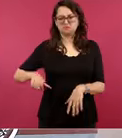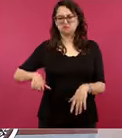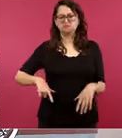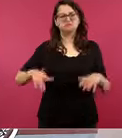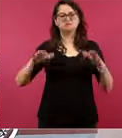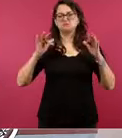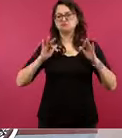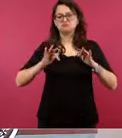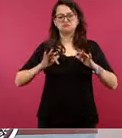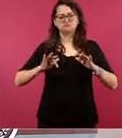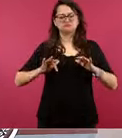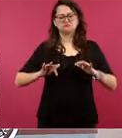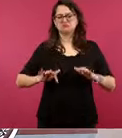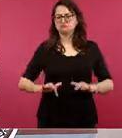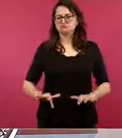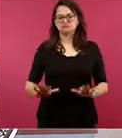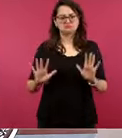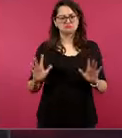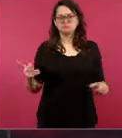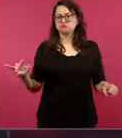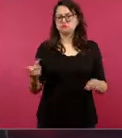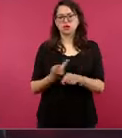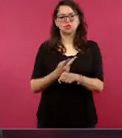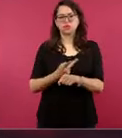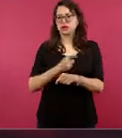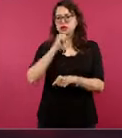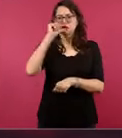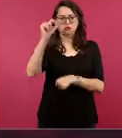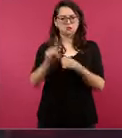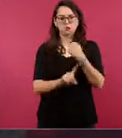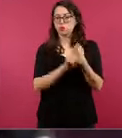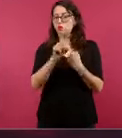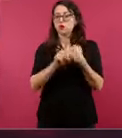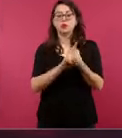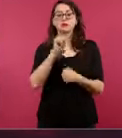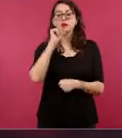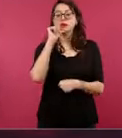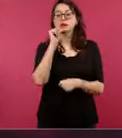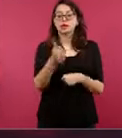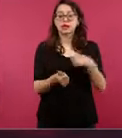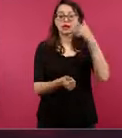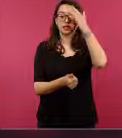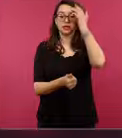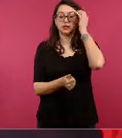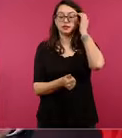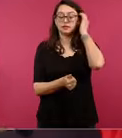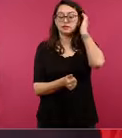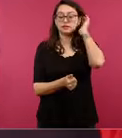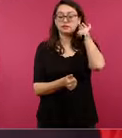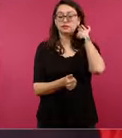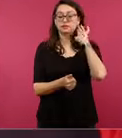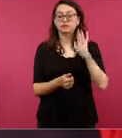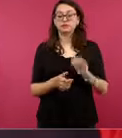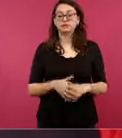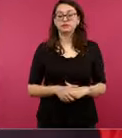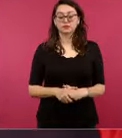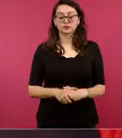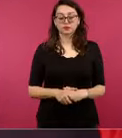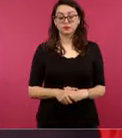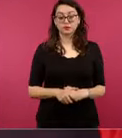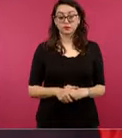tersa. No va a haber ningún problema. Y también diría la